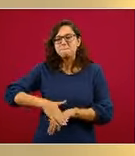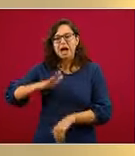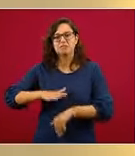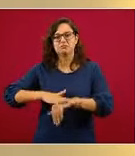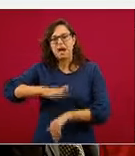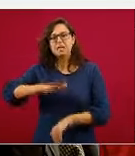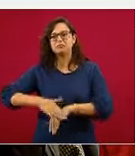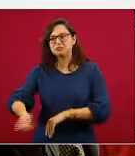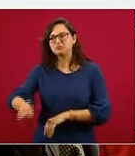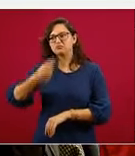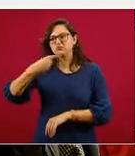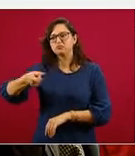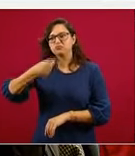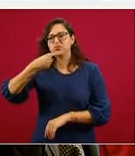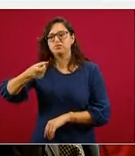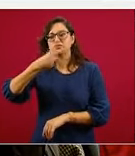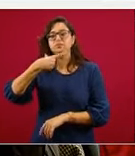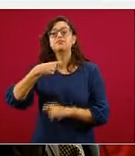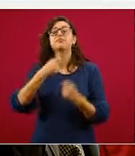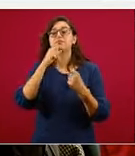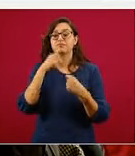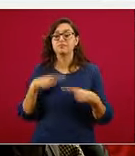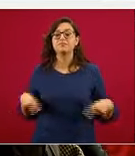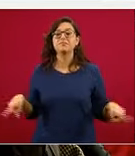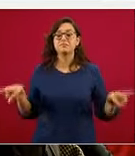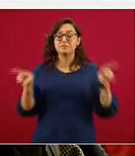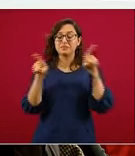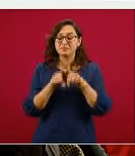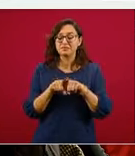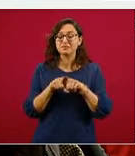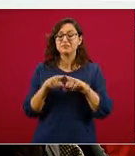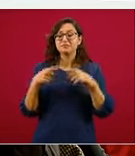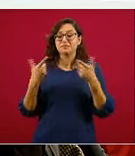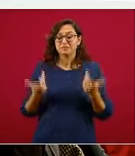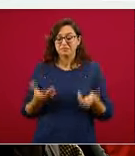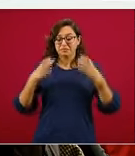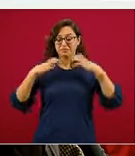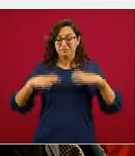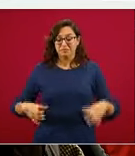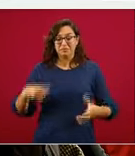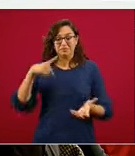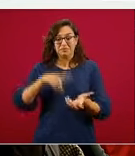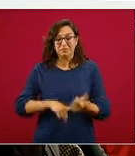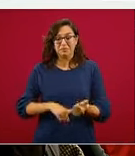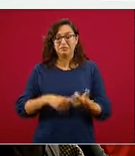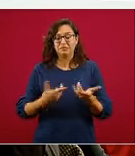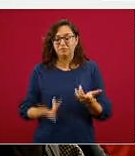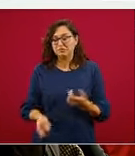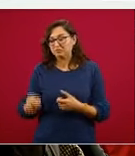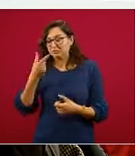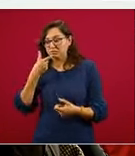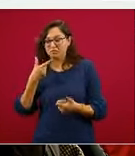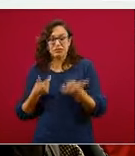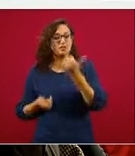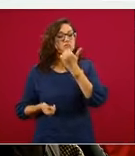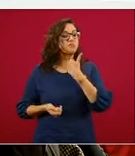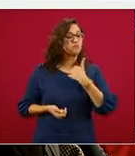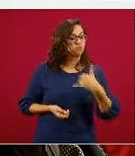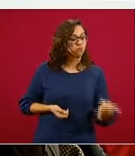es que interactúan con muchos otros fármacos depresores del sistema nervioso central, con el alcohol, por ejemplo,